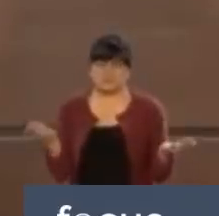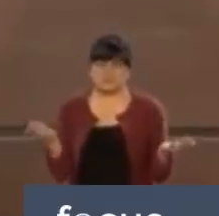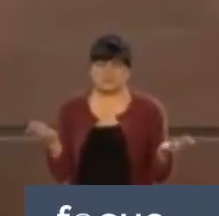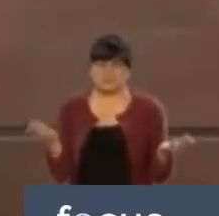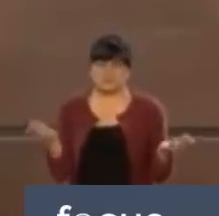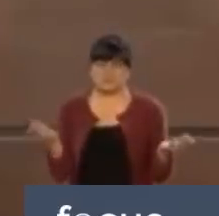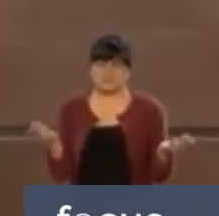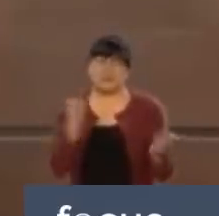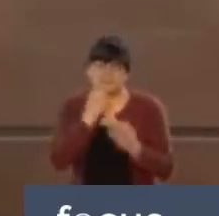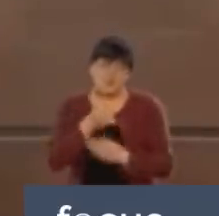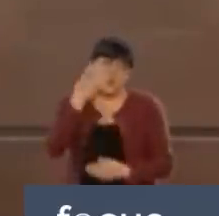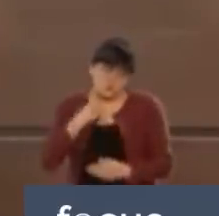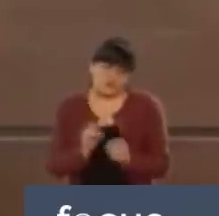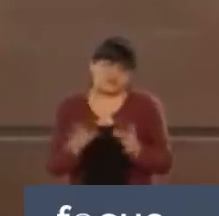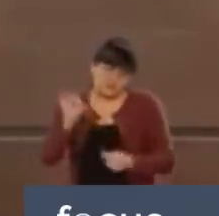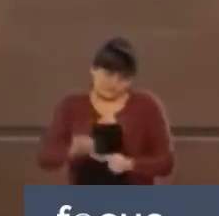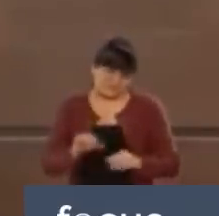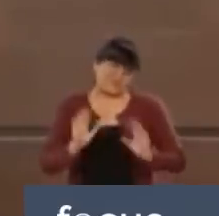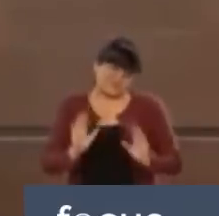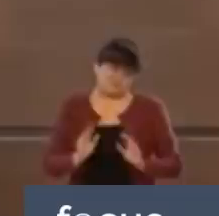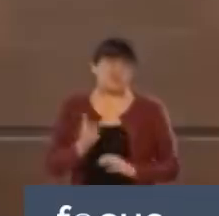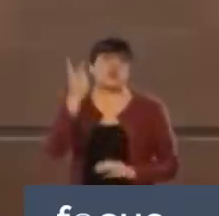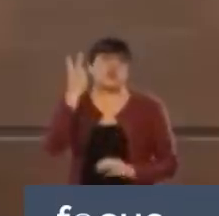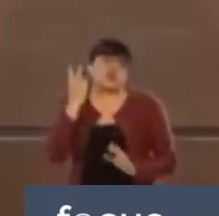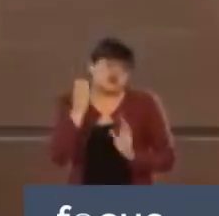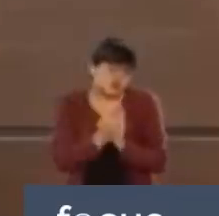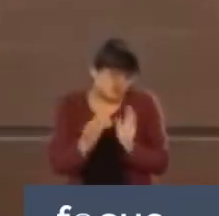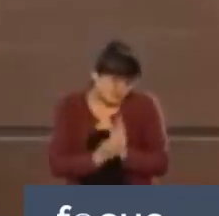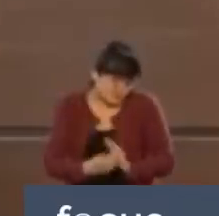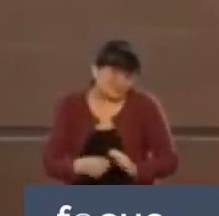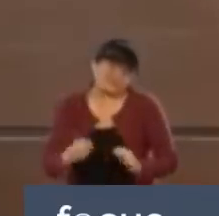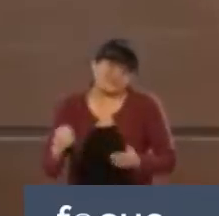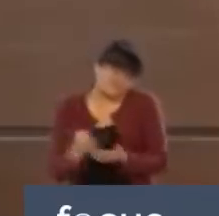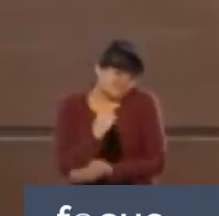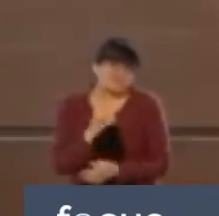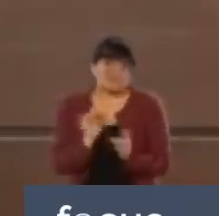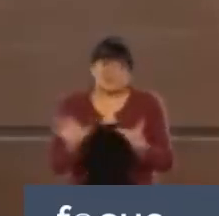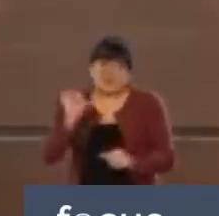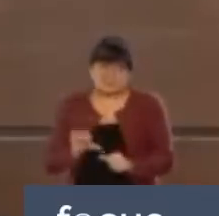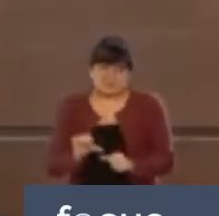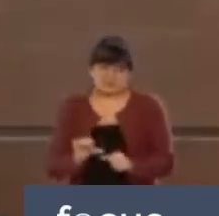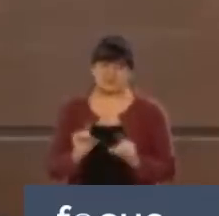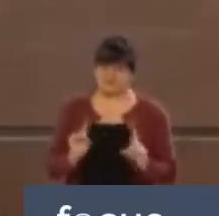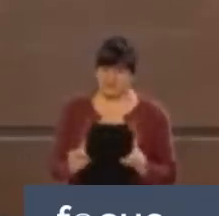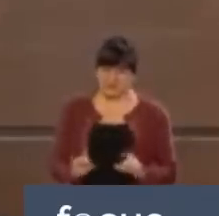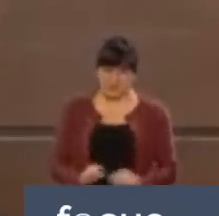Uno puede ser de mala una vez, de malas dos veces, pero no puede ser de malas 137 veces. Ahí debe haber un problema estructural.